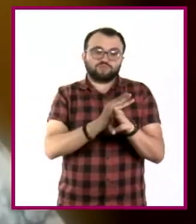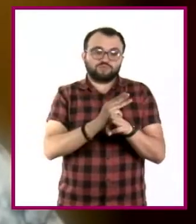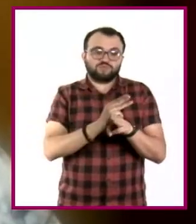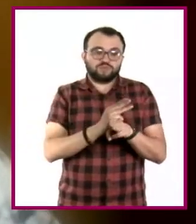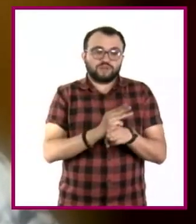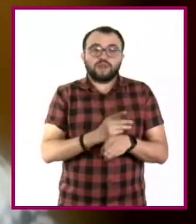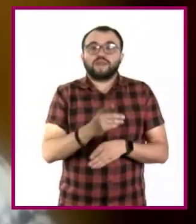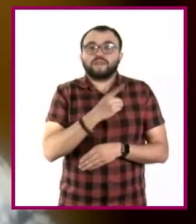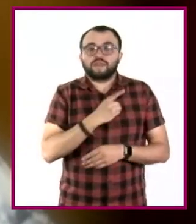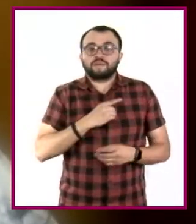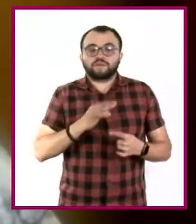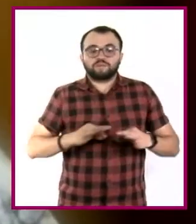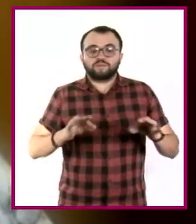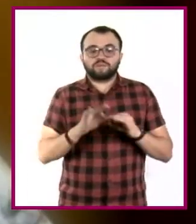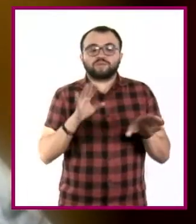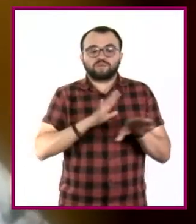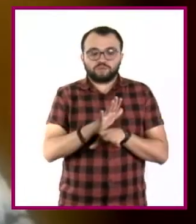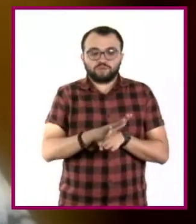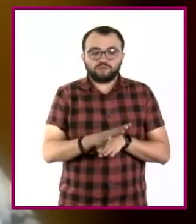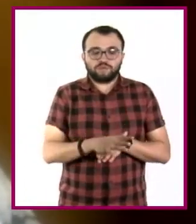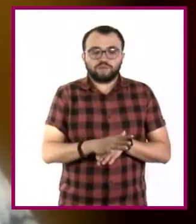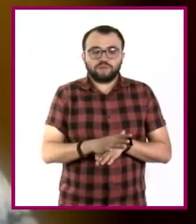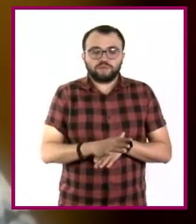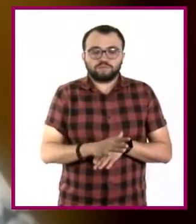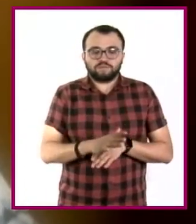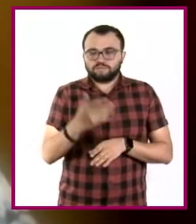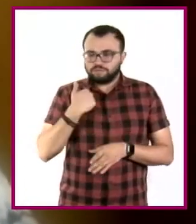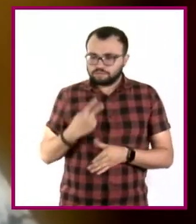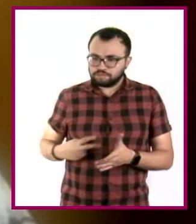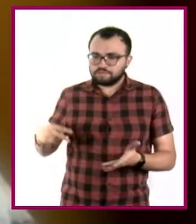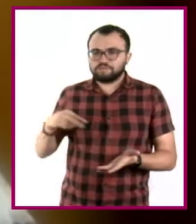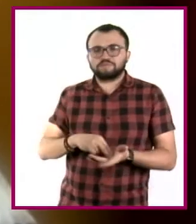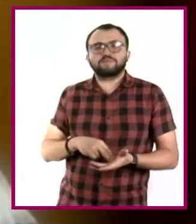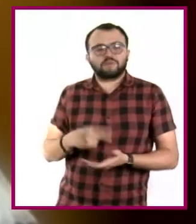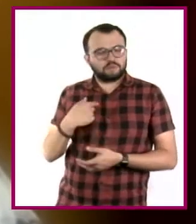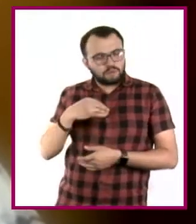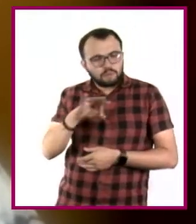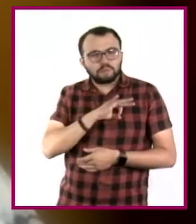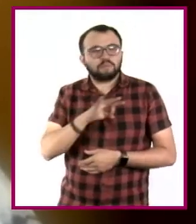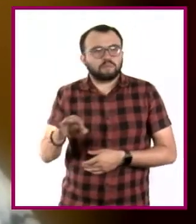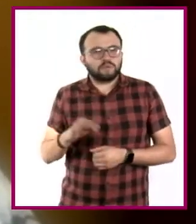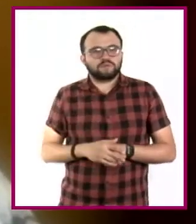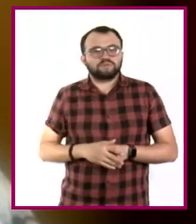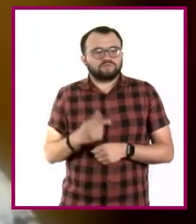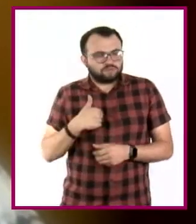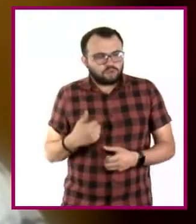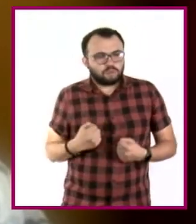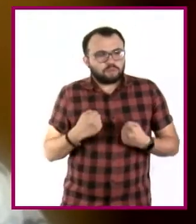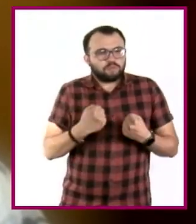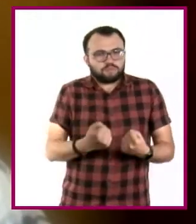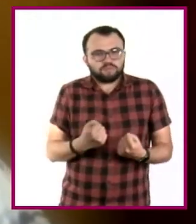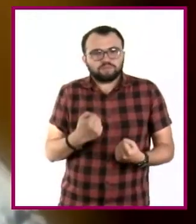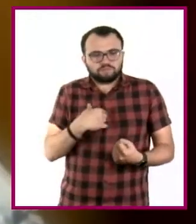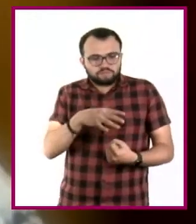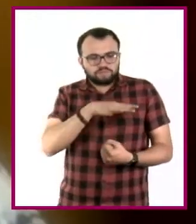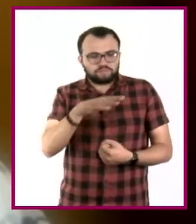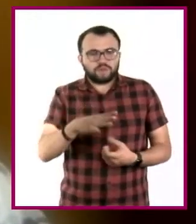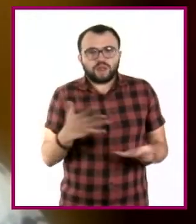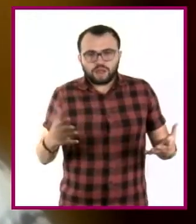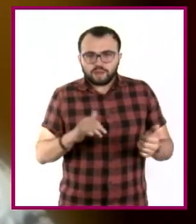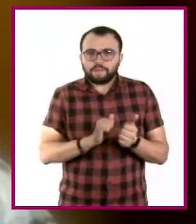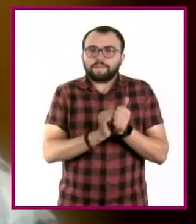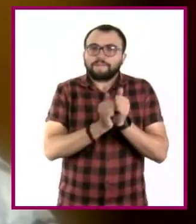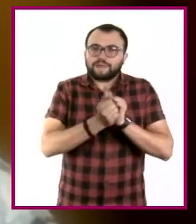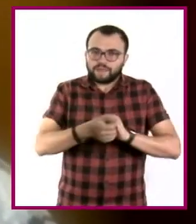importante que primero asuman sus capacidades, sus potencialidades y las vayan